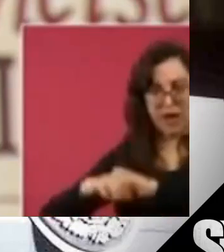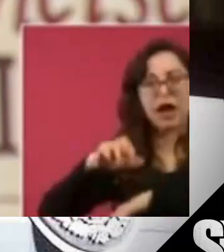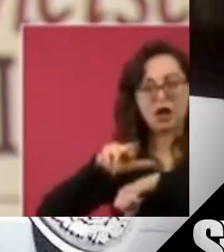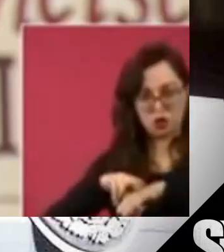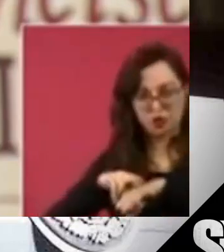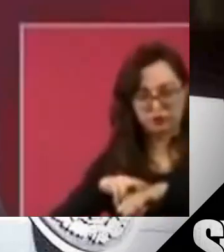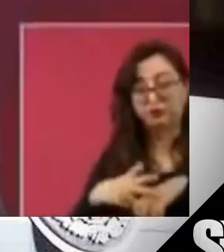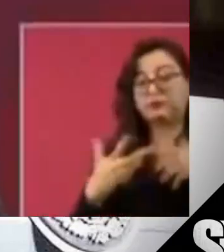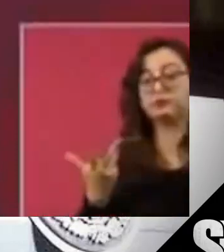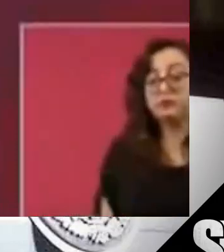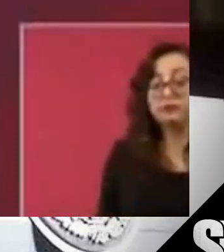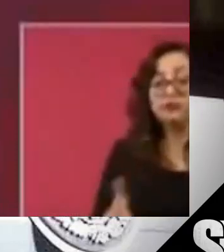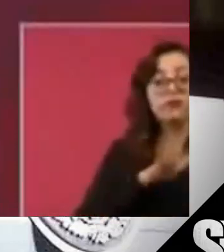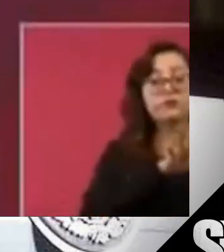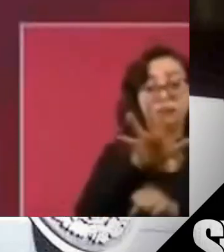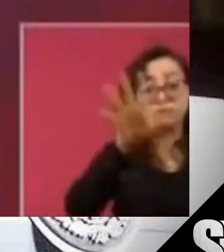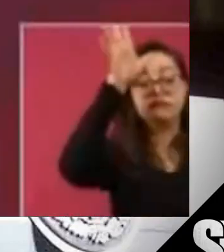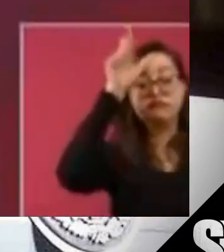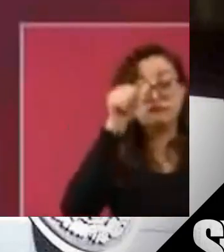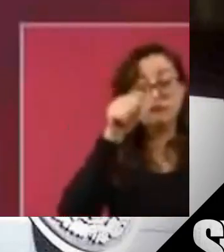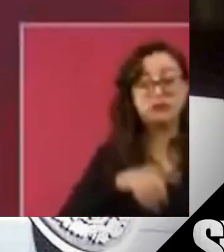tercer país seguro lo tienen con Canadá.